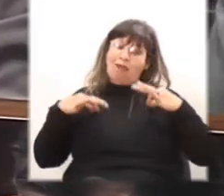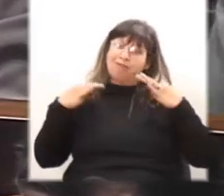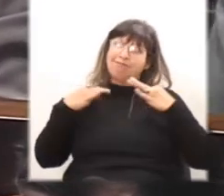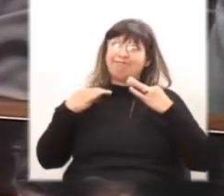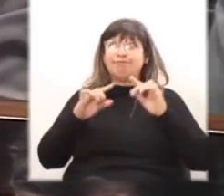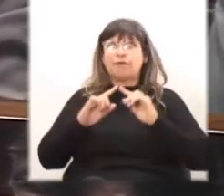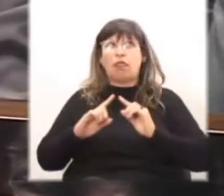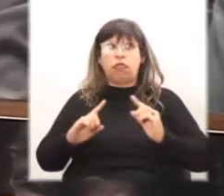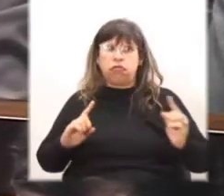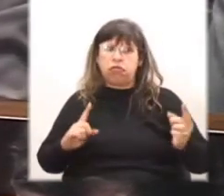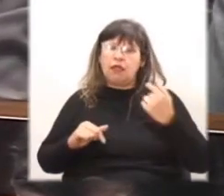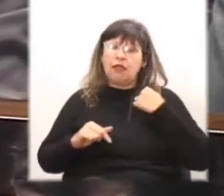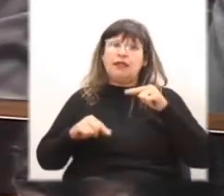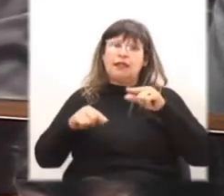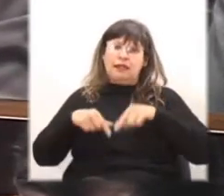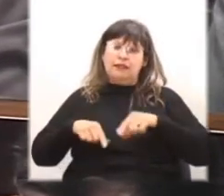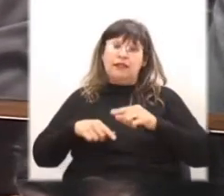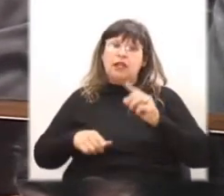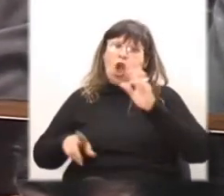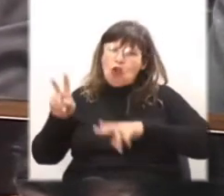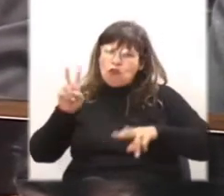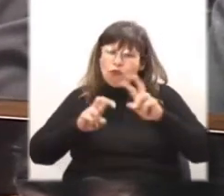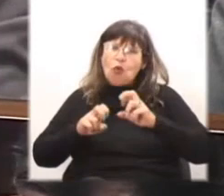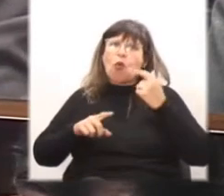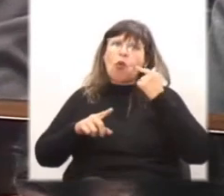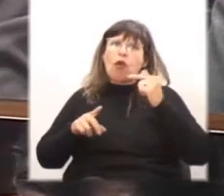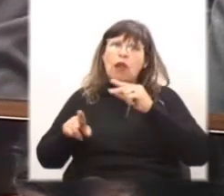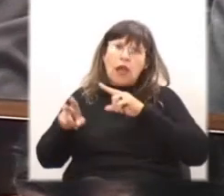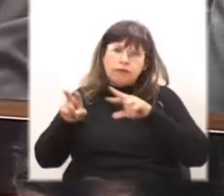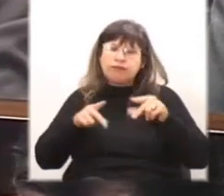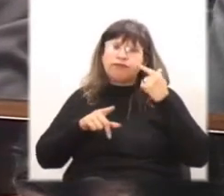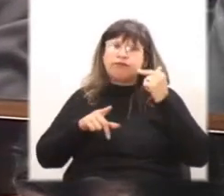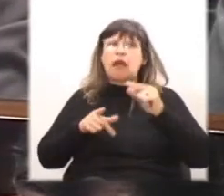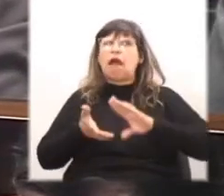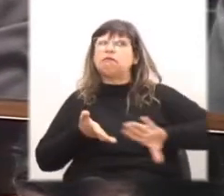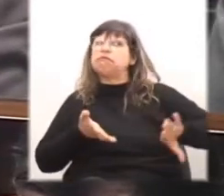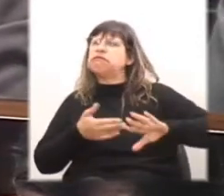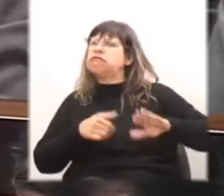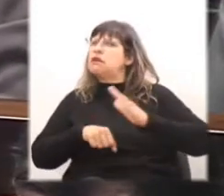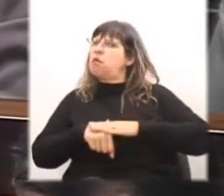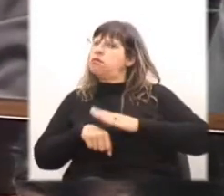señor canciller busca permanentemente deslindarse de responsabilidades.